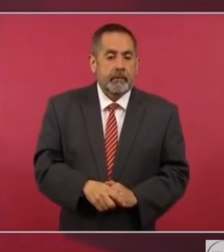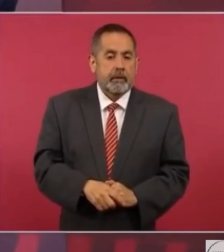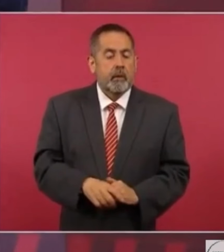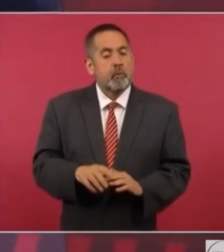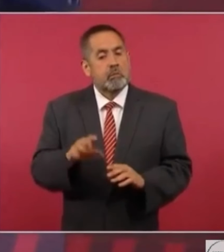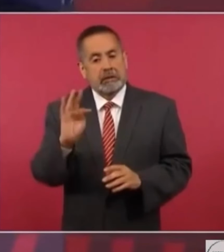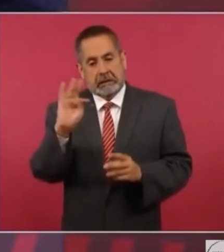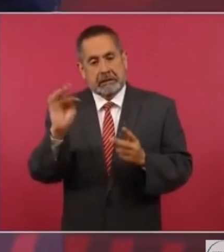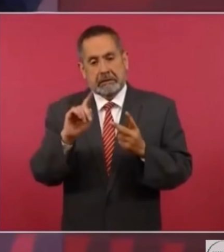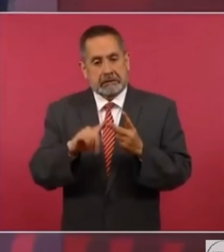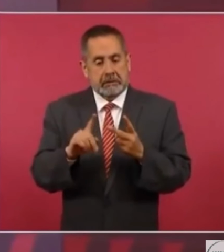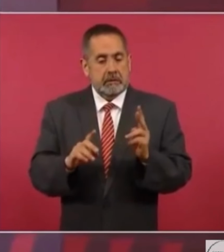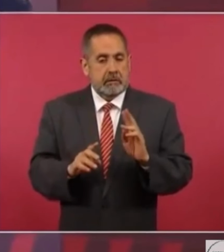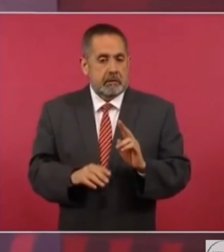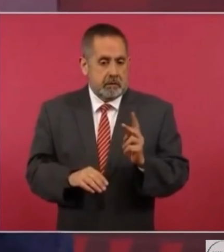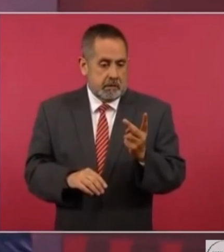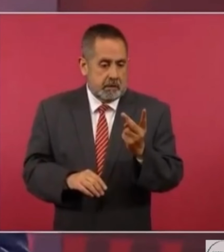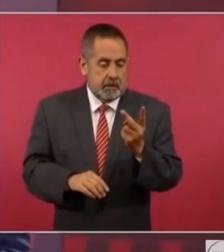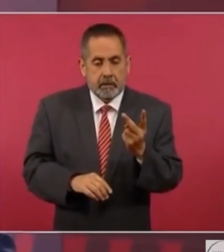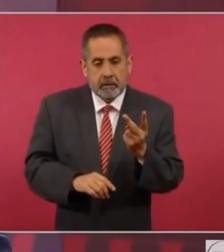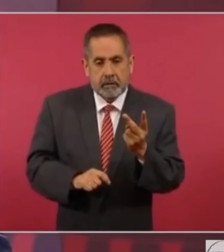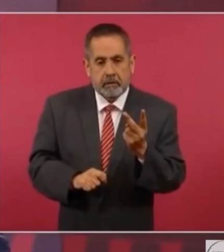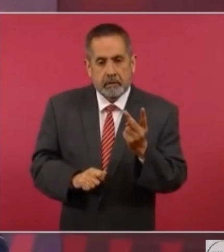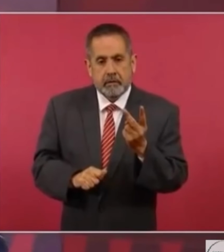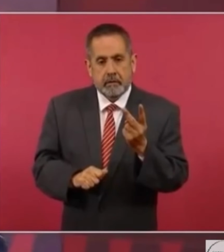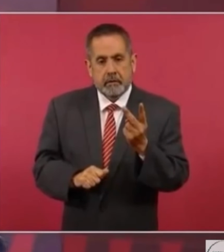Entonces, pues, pudo ser eso, ¿no?